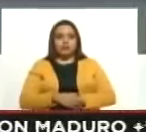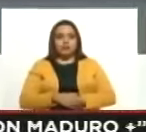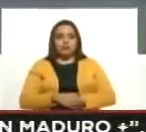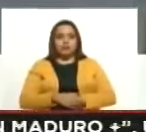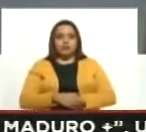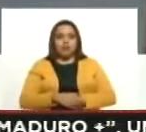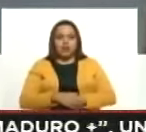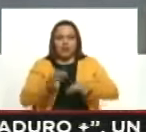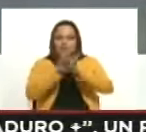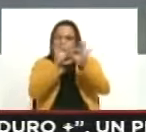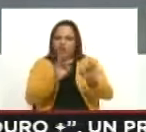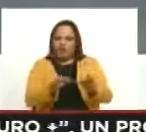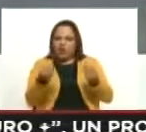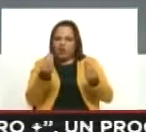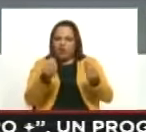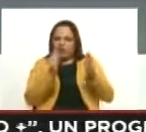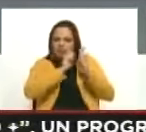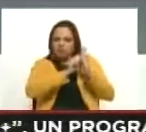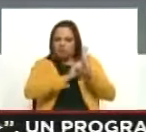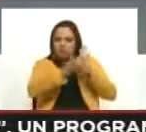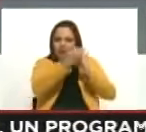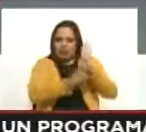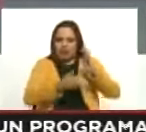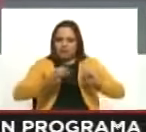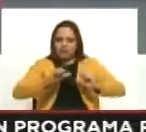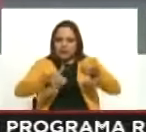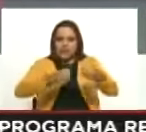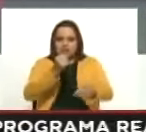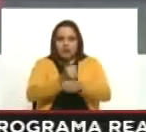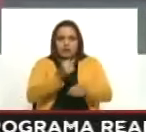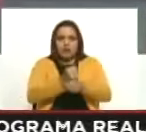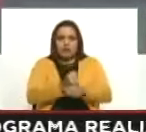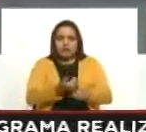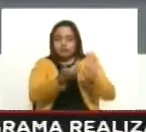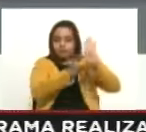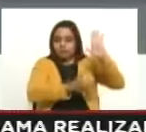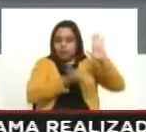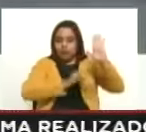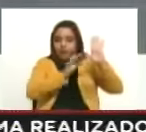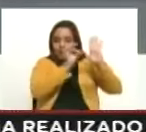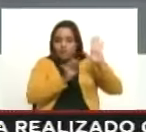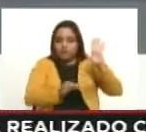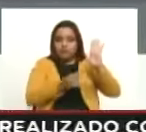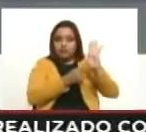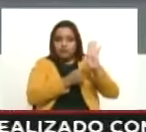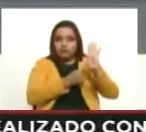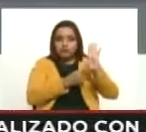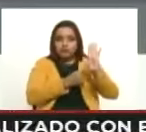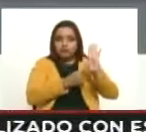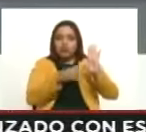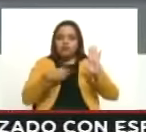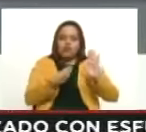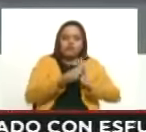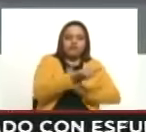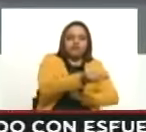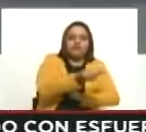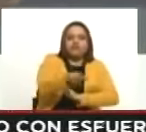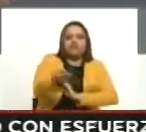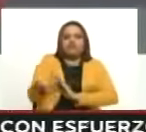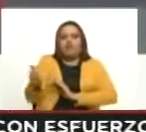el formato, ¿no? Para la conformación. Aquí está. Que lo van a tener cada jefe de